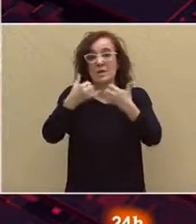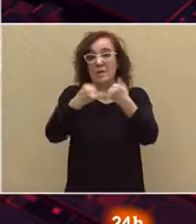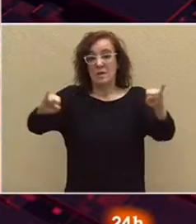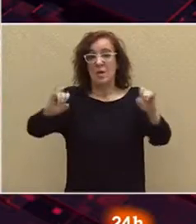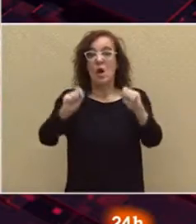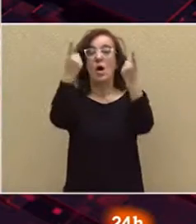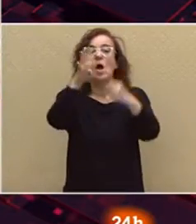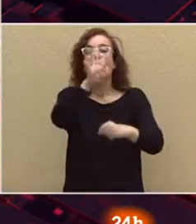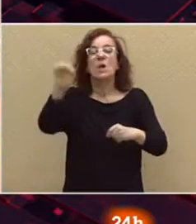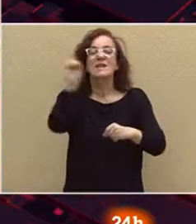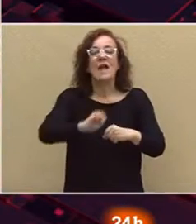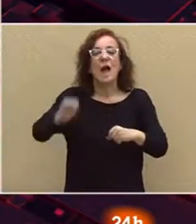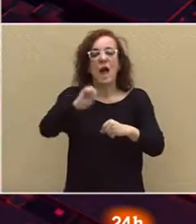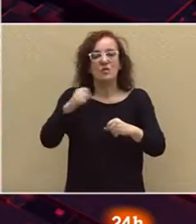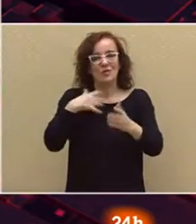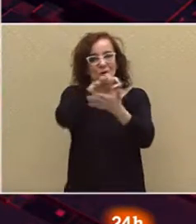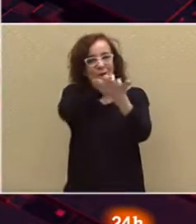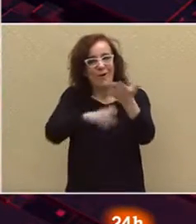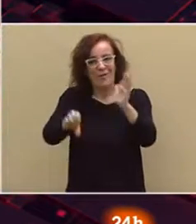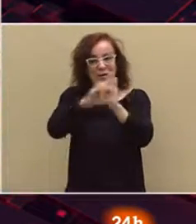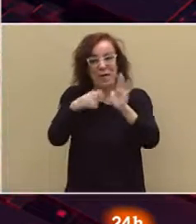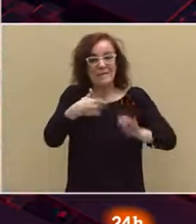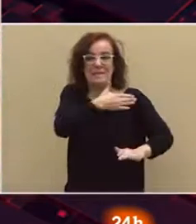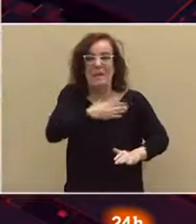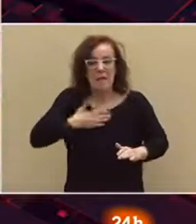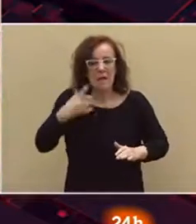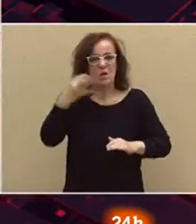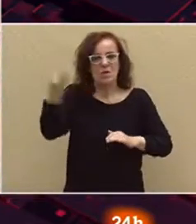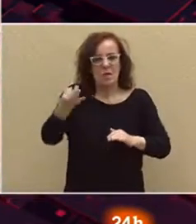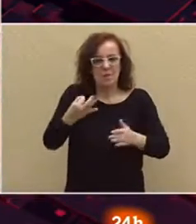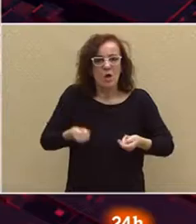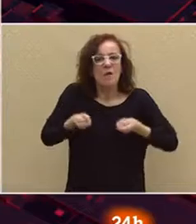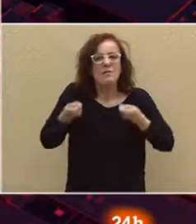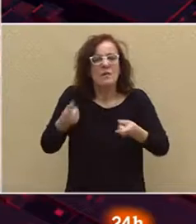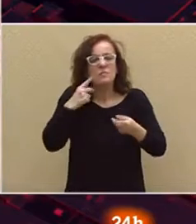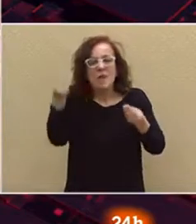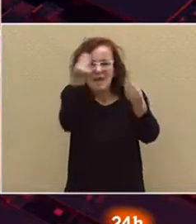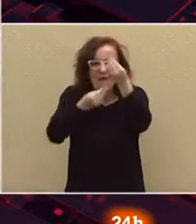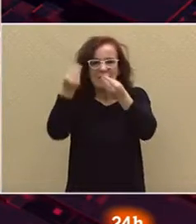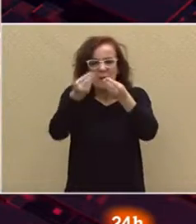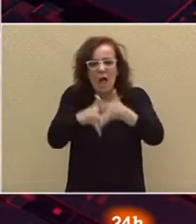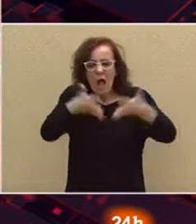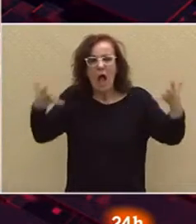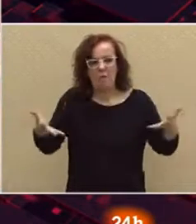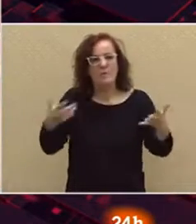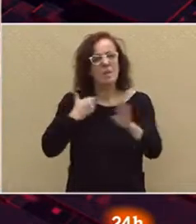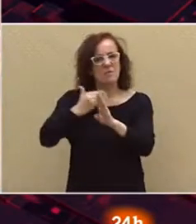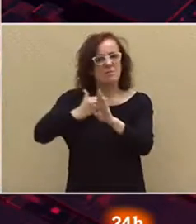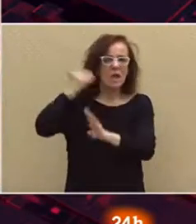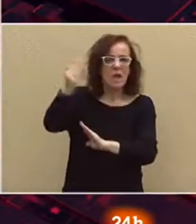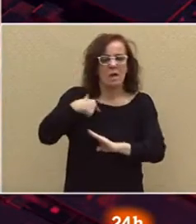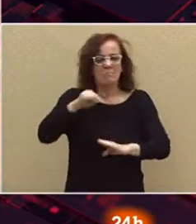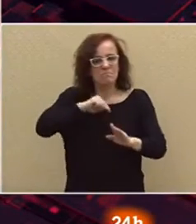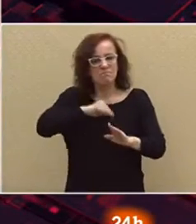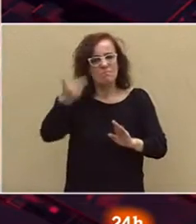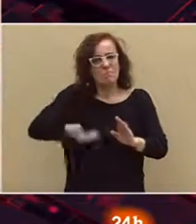años de nuestra Carta Magna. Queremos y debemos propiciar una reflexión amplia y de altura que nos permita valorar